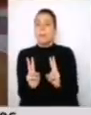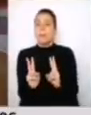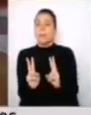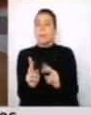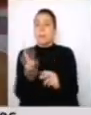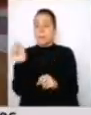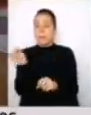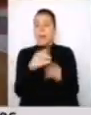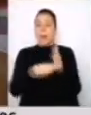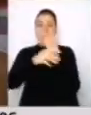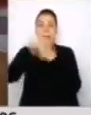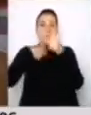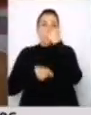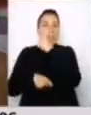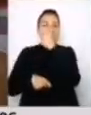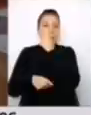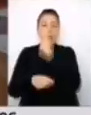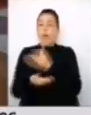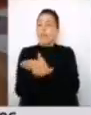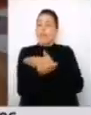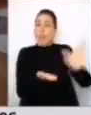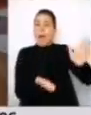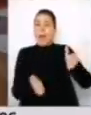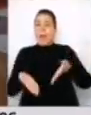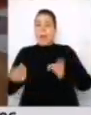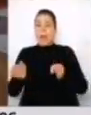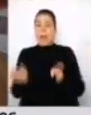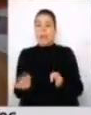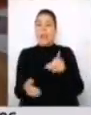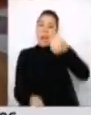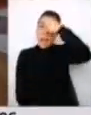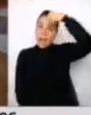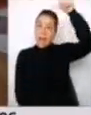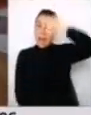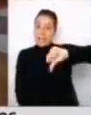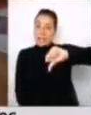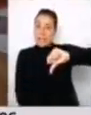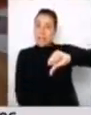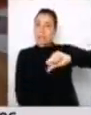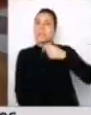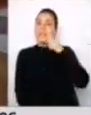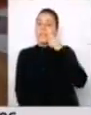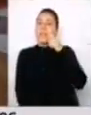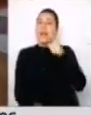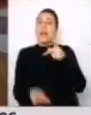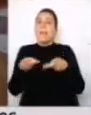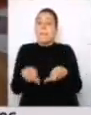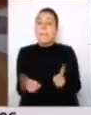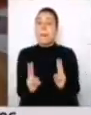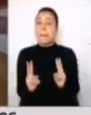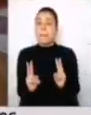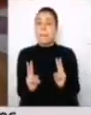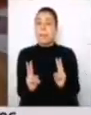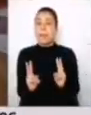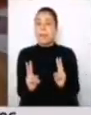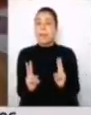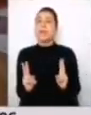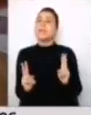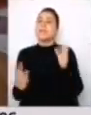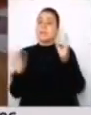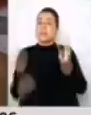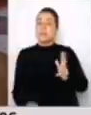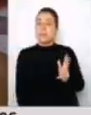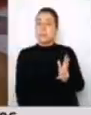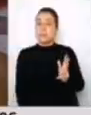retirarlos de las calles castigo es aquello que permite damas y caballeros restablecer el